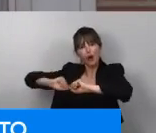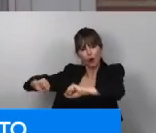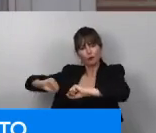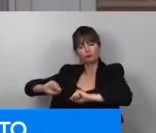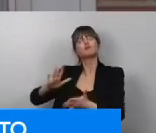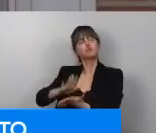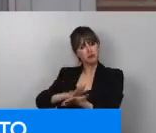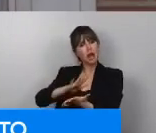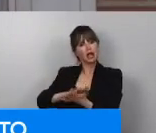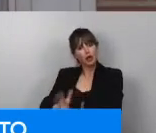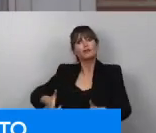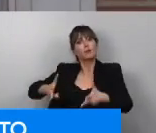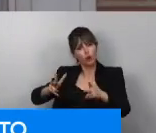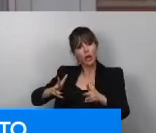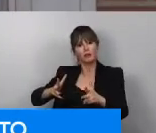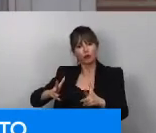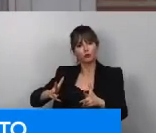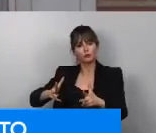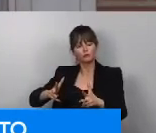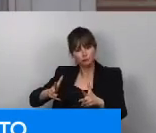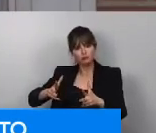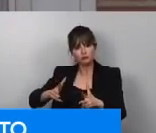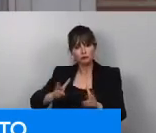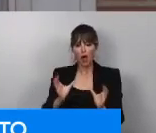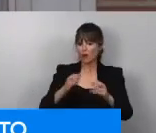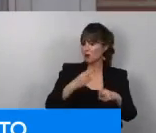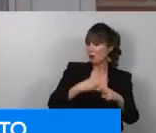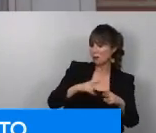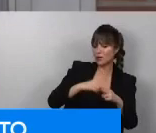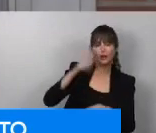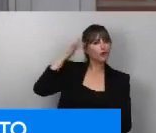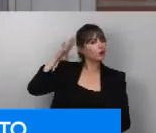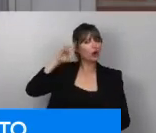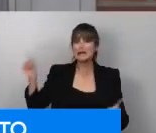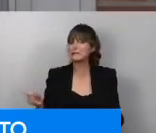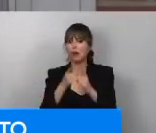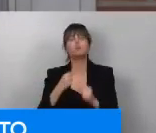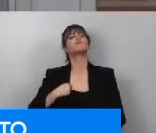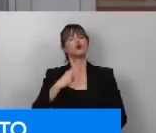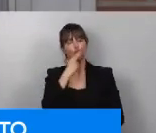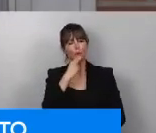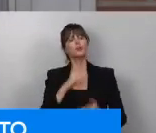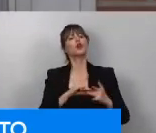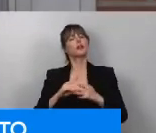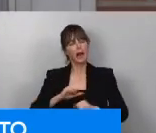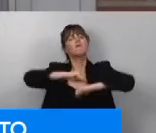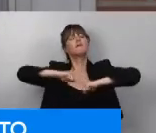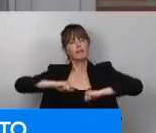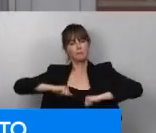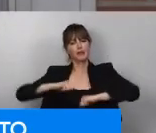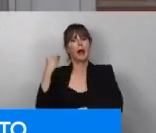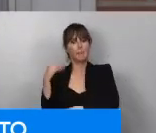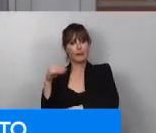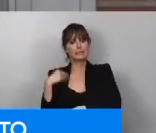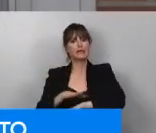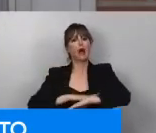sereno democrático Más allá de la siglas y de las ideologías que yo me comprometo a liderar con firmeza como presidente del